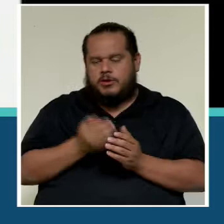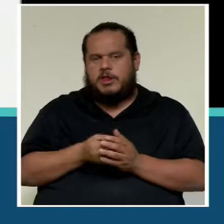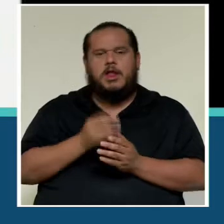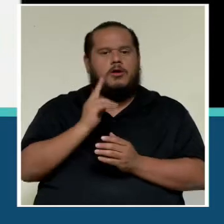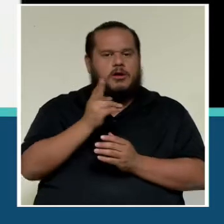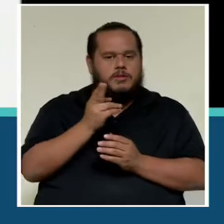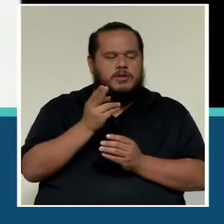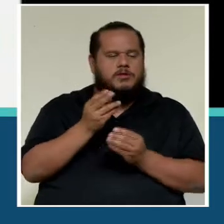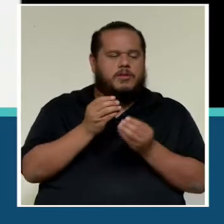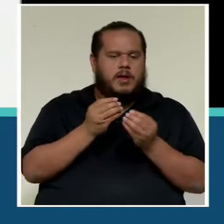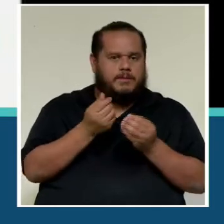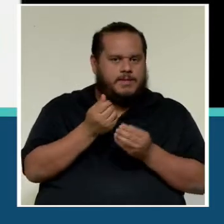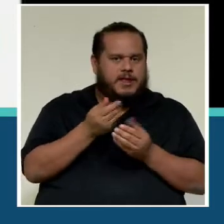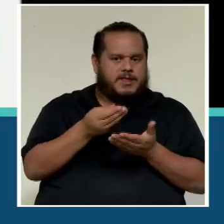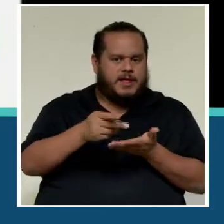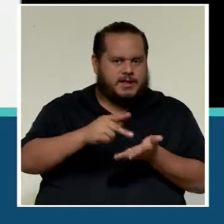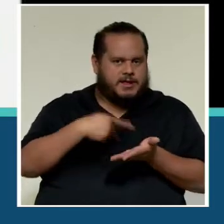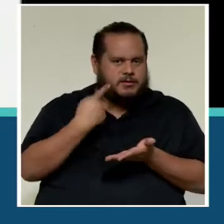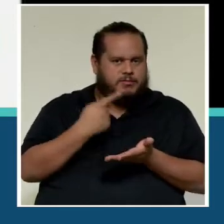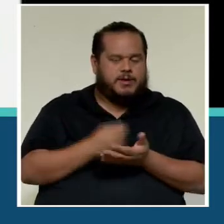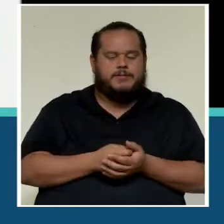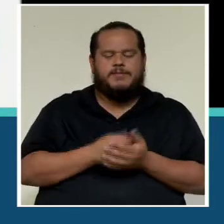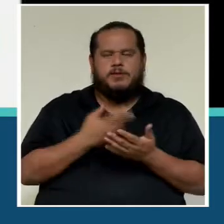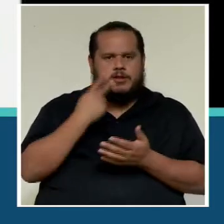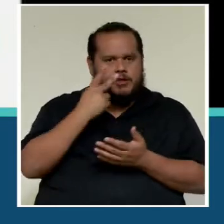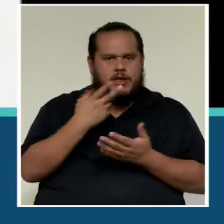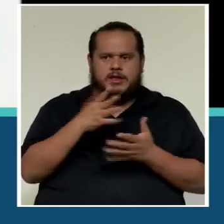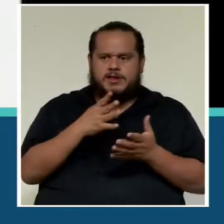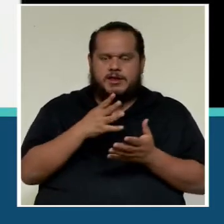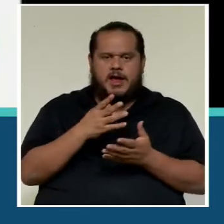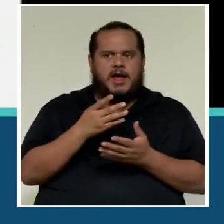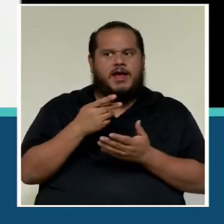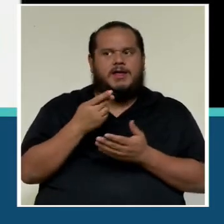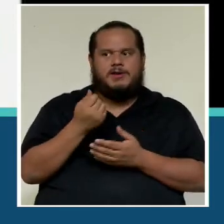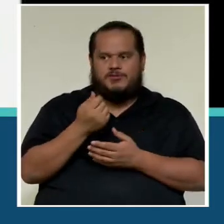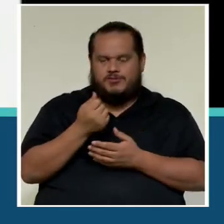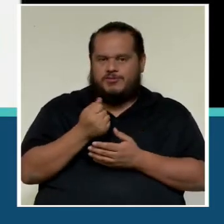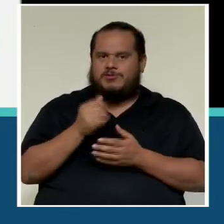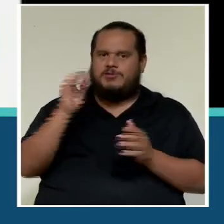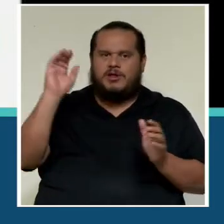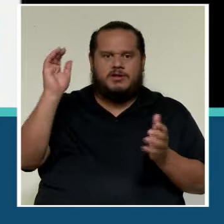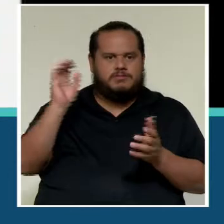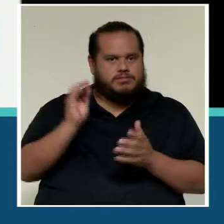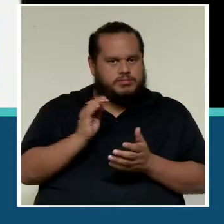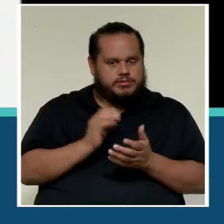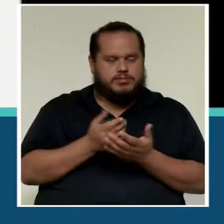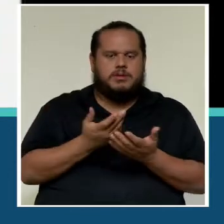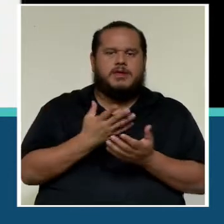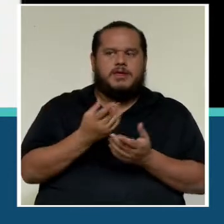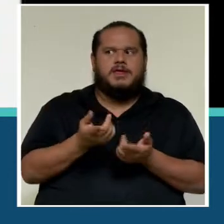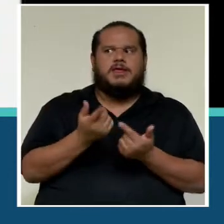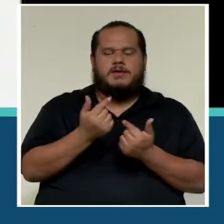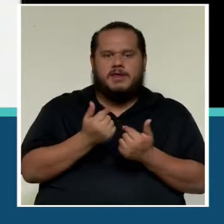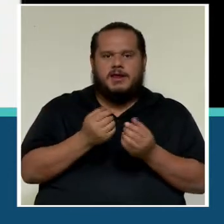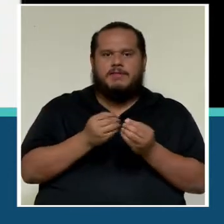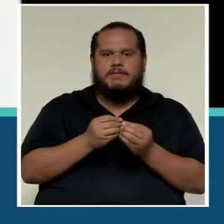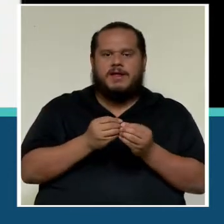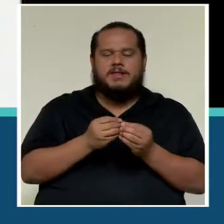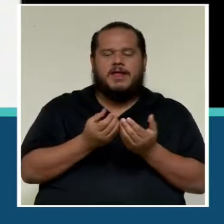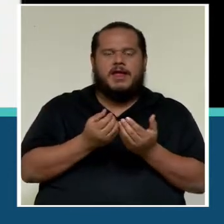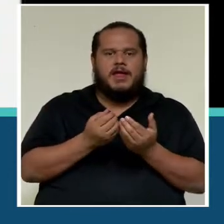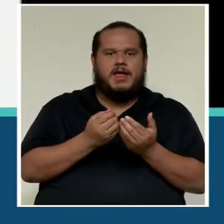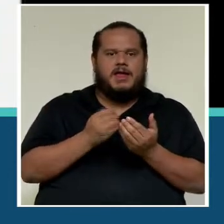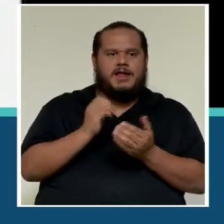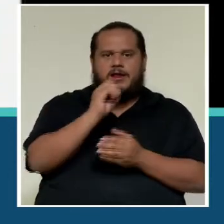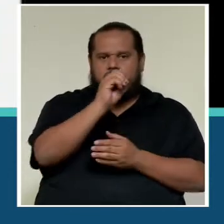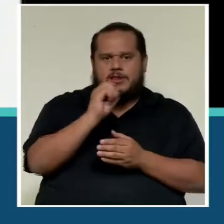que teníamos antes. Entonces ustedes ven que ya las bolsas se están ajustando y también descontando que viene un apretón de tasas de interés. Y como